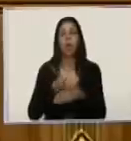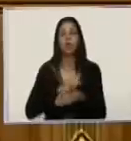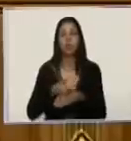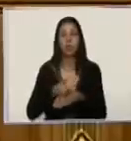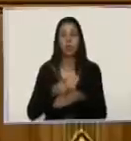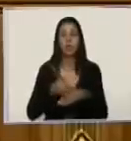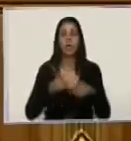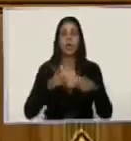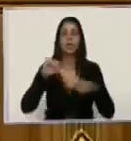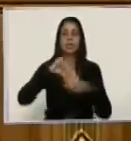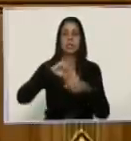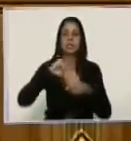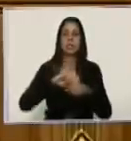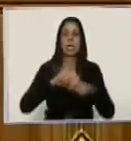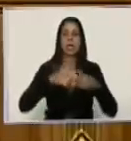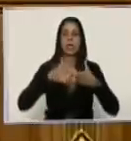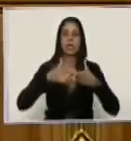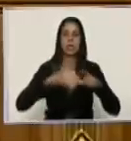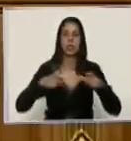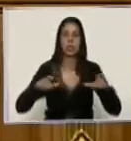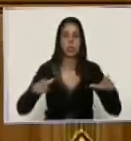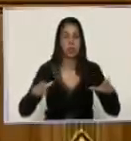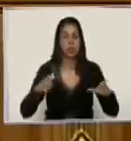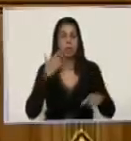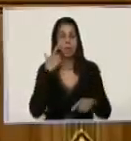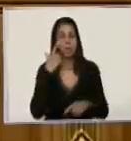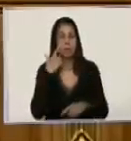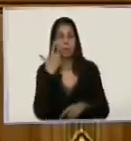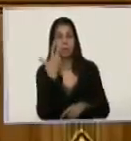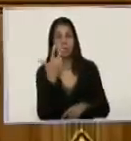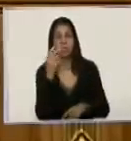reservas. Fíjate, tenemos